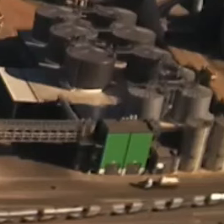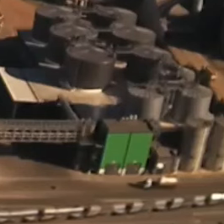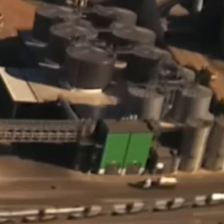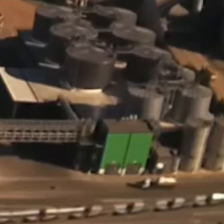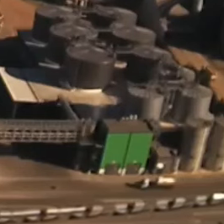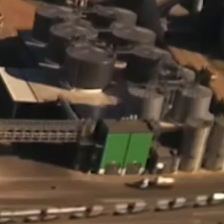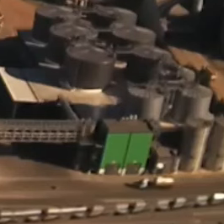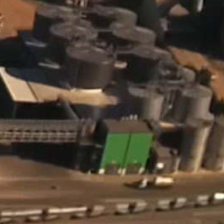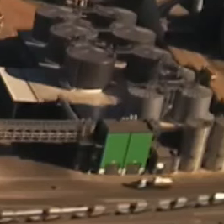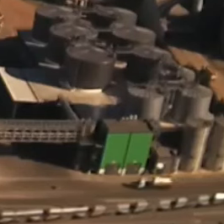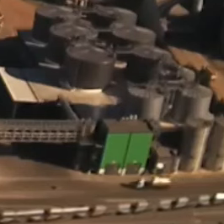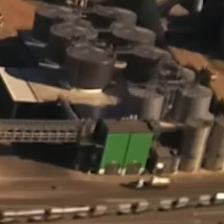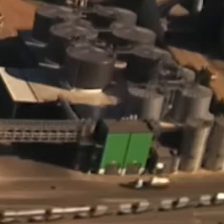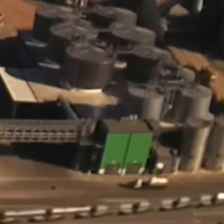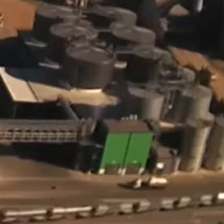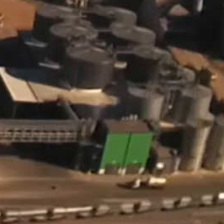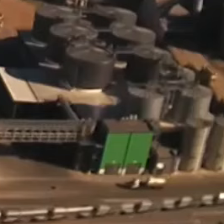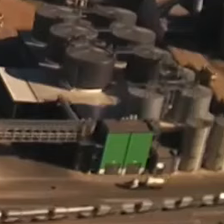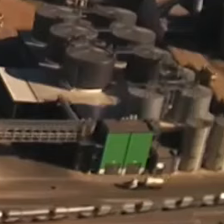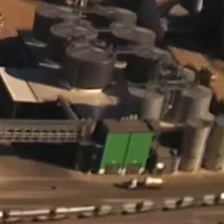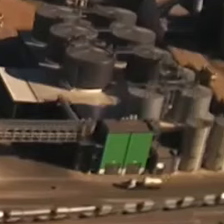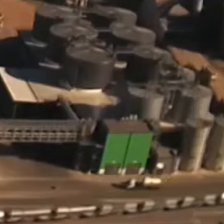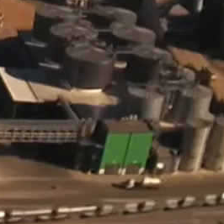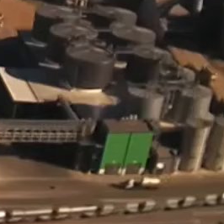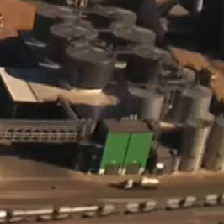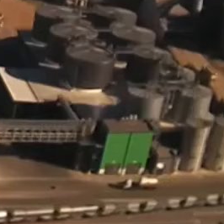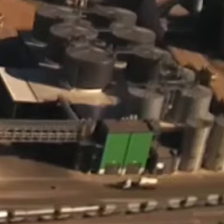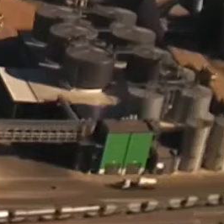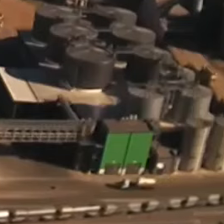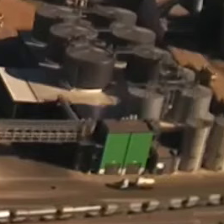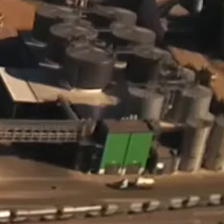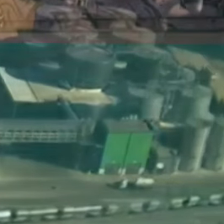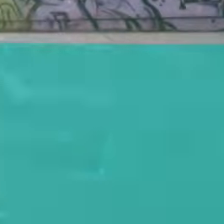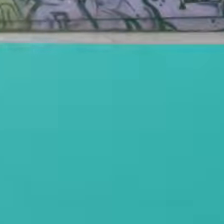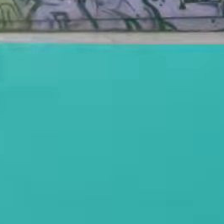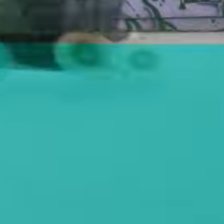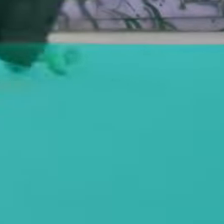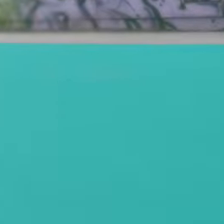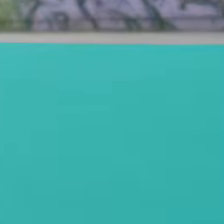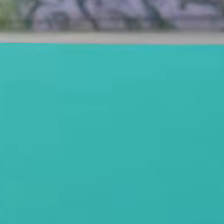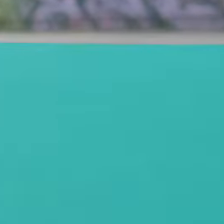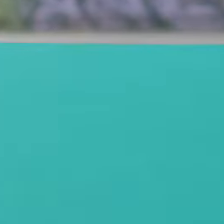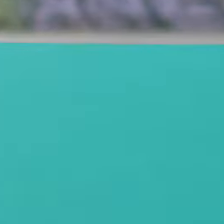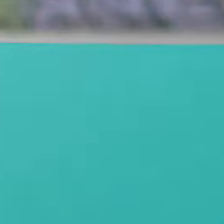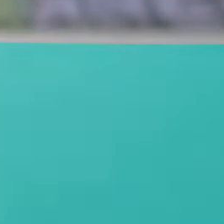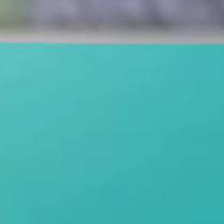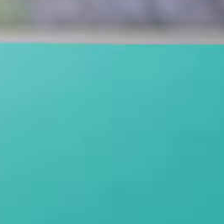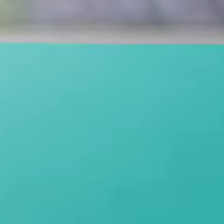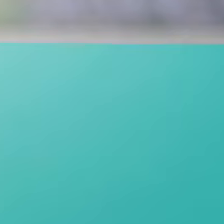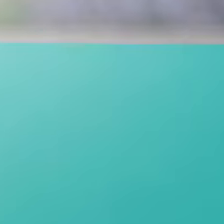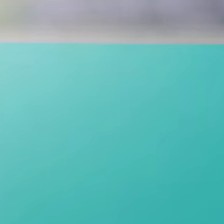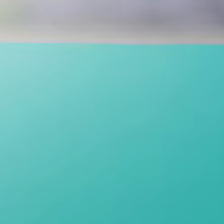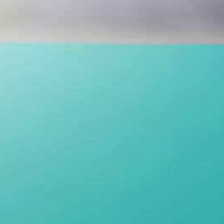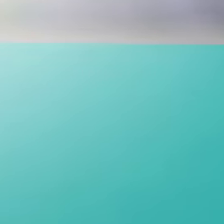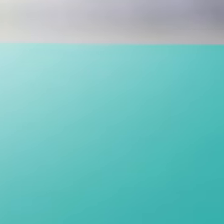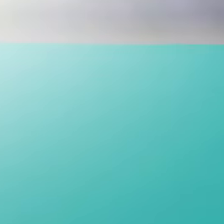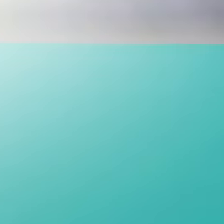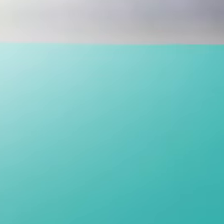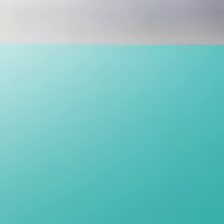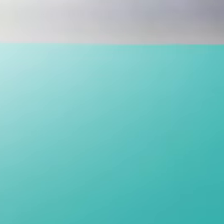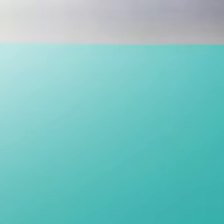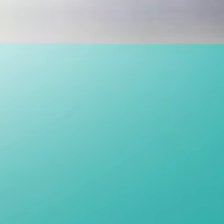les importa si mi vida es una locura miran todos y se preguntan que te vive no